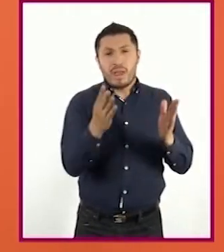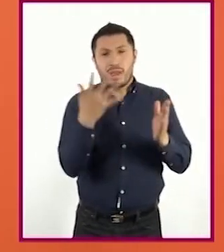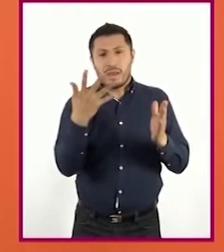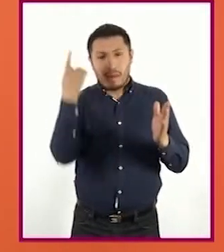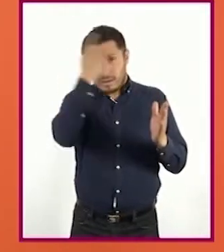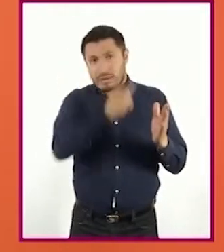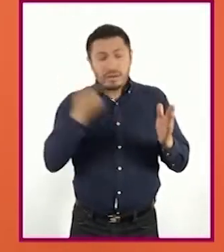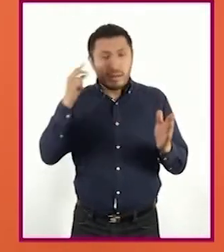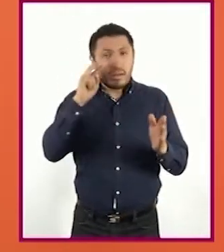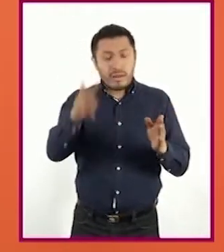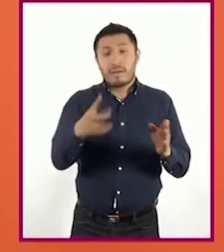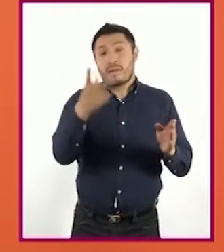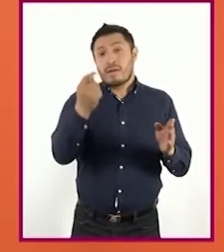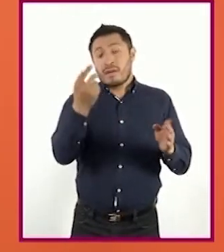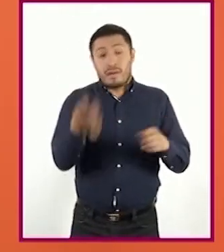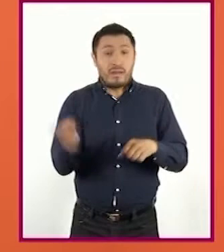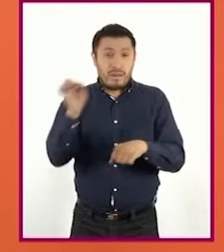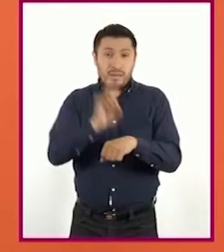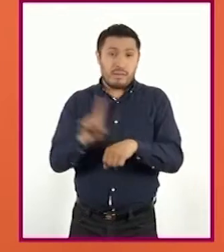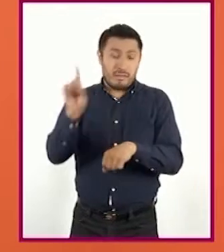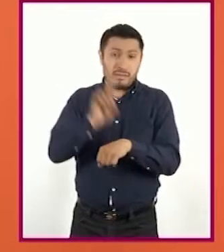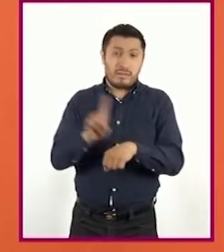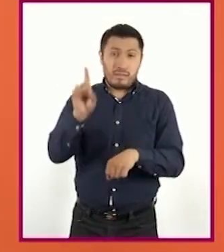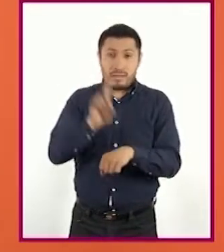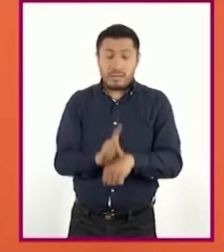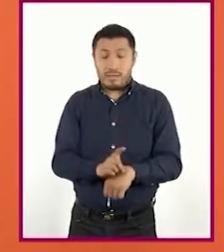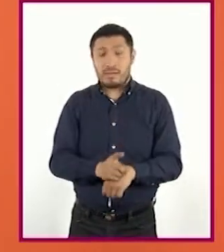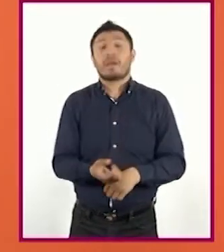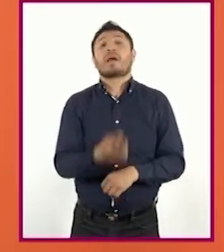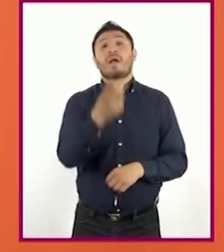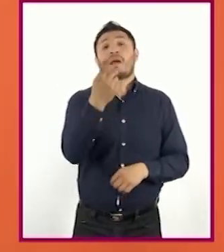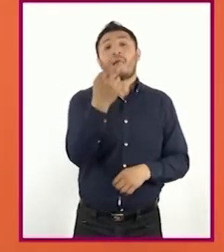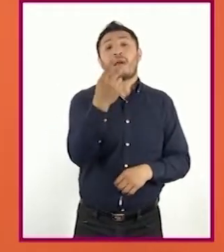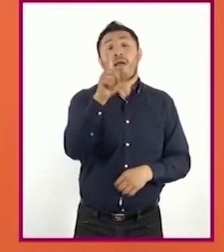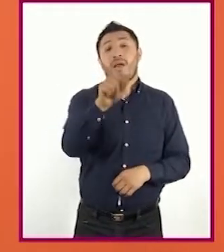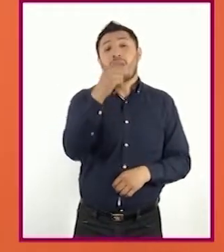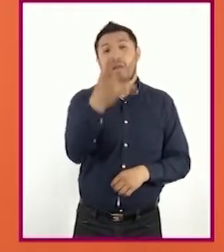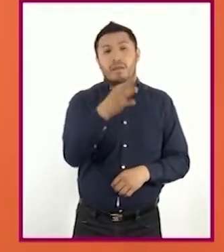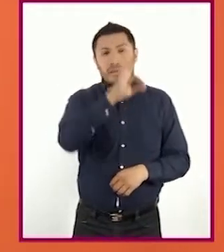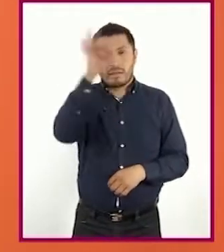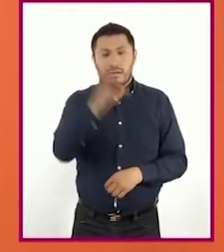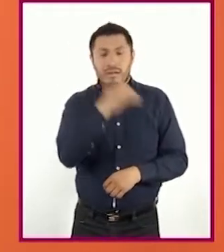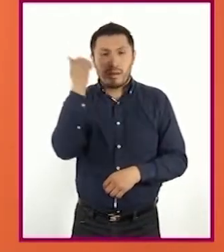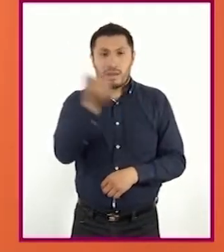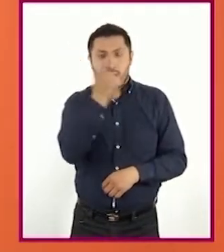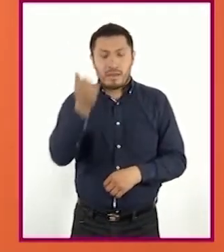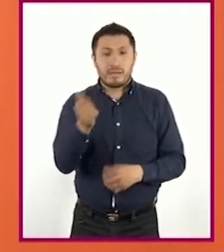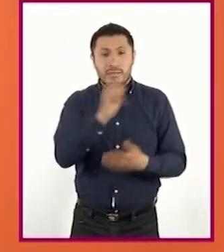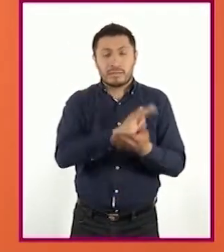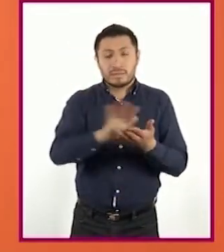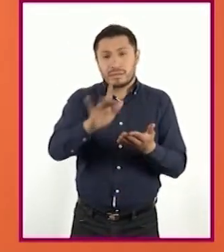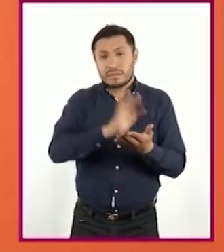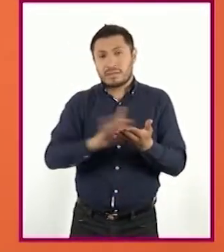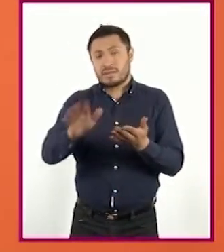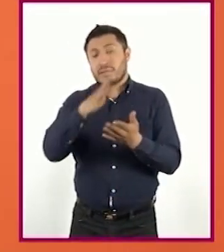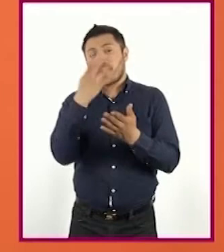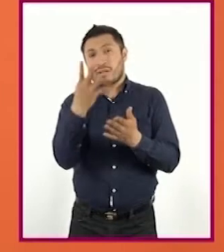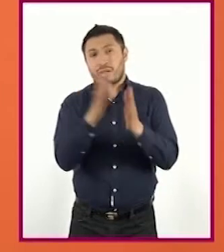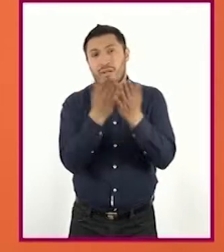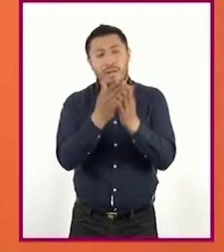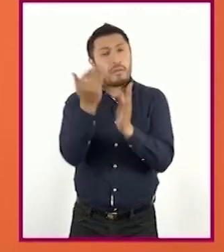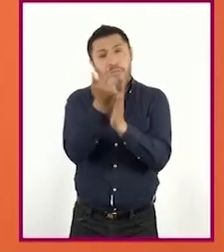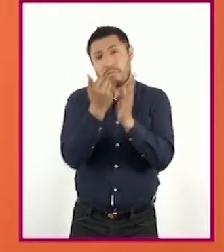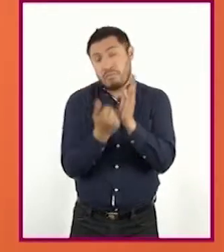de televisión diariamente. El 75% de alumnas y alumnos leyeron 4 libros o